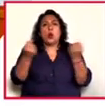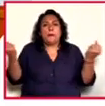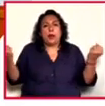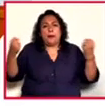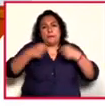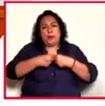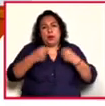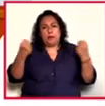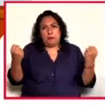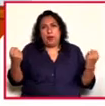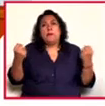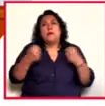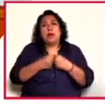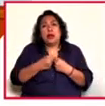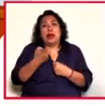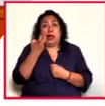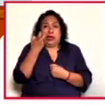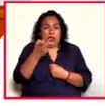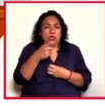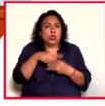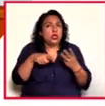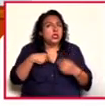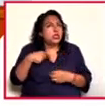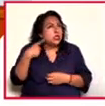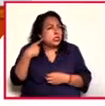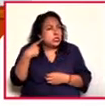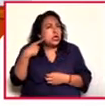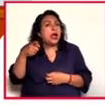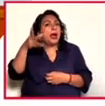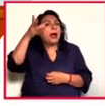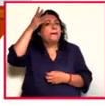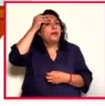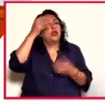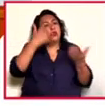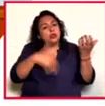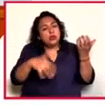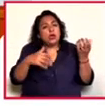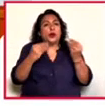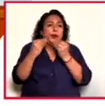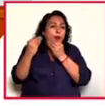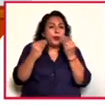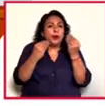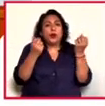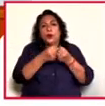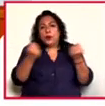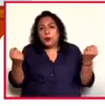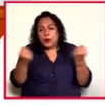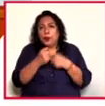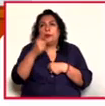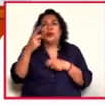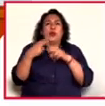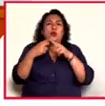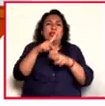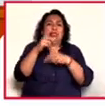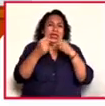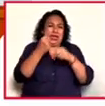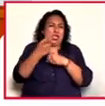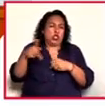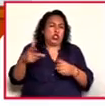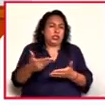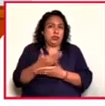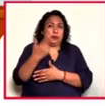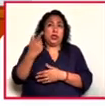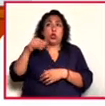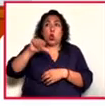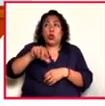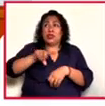los instrumentos que por oído él aprendió a tocar. Para festejar el centenario de su nacimiento, a lo largo del día,